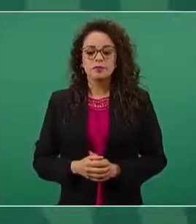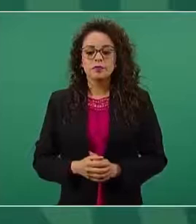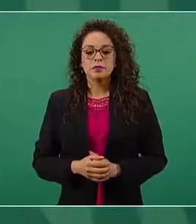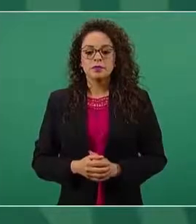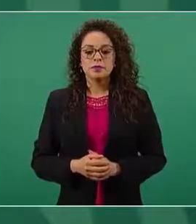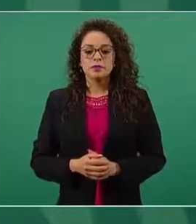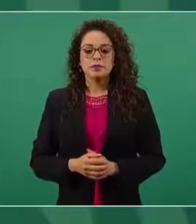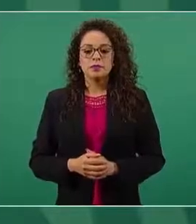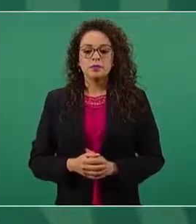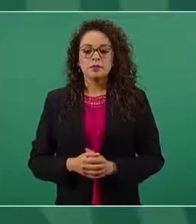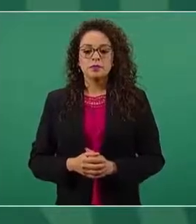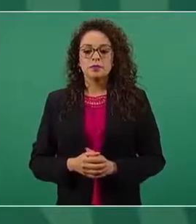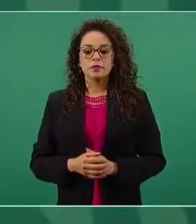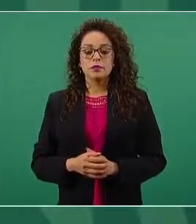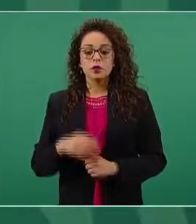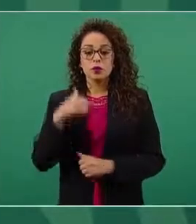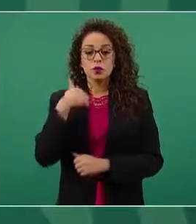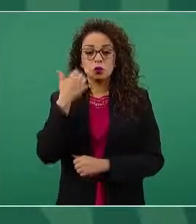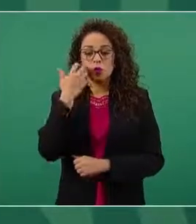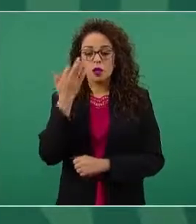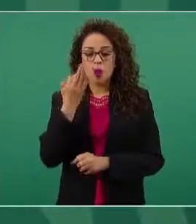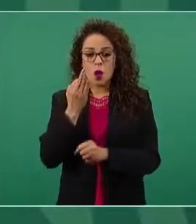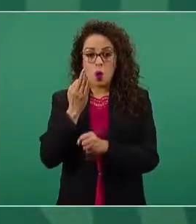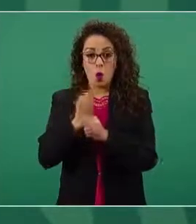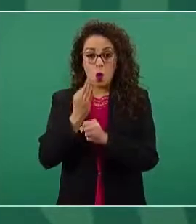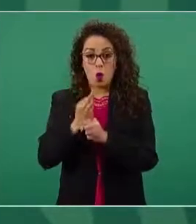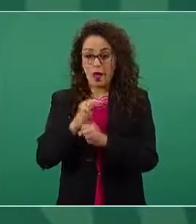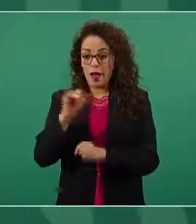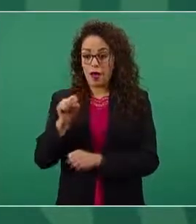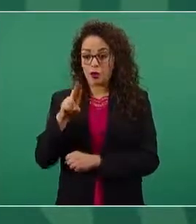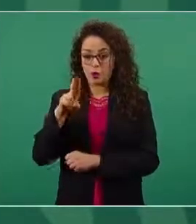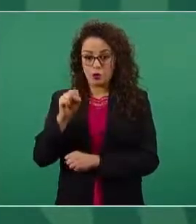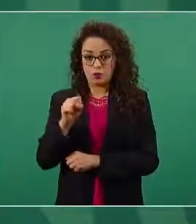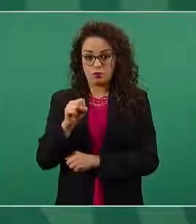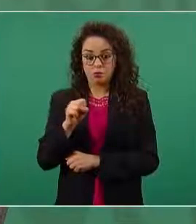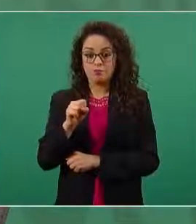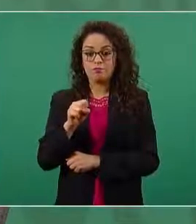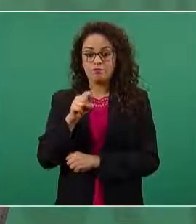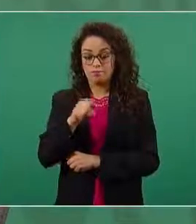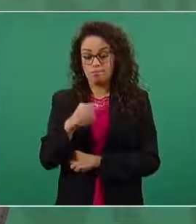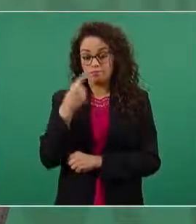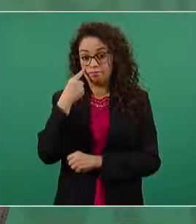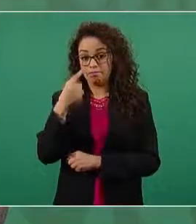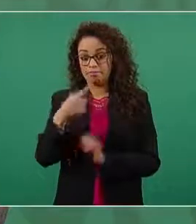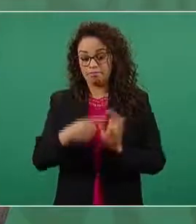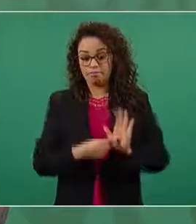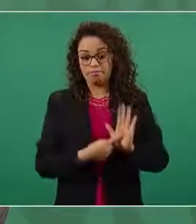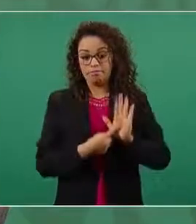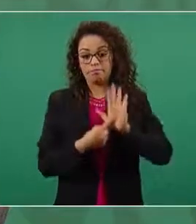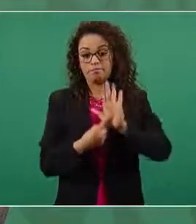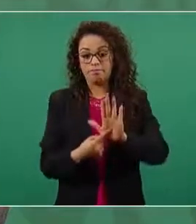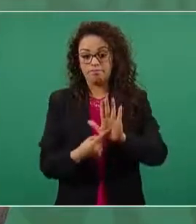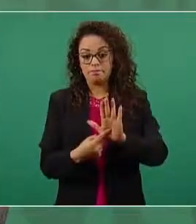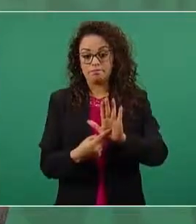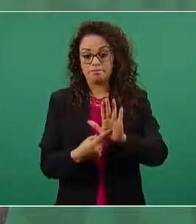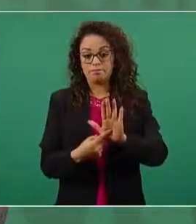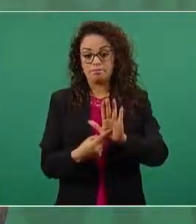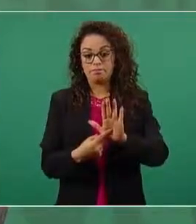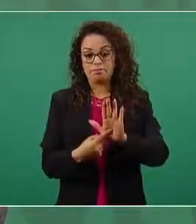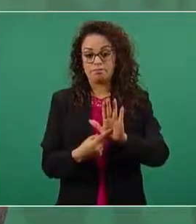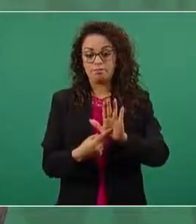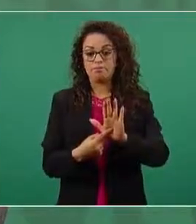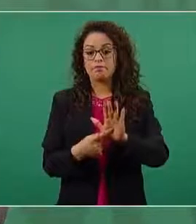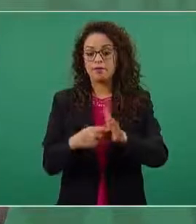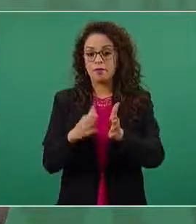ahora mismo Jesús te muestre el oficio que nos envió el presidente